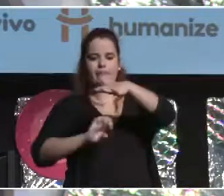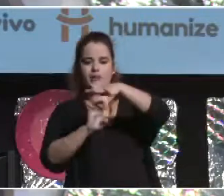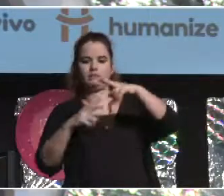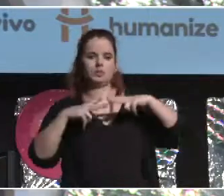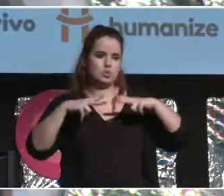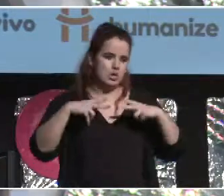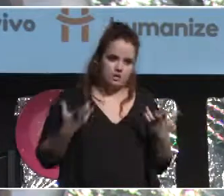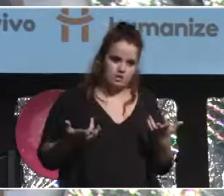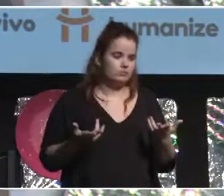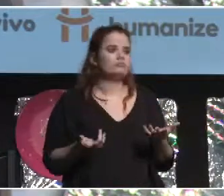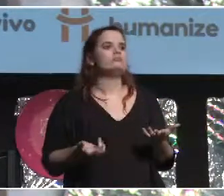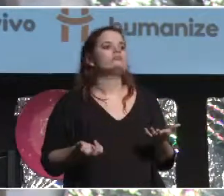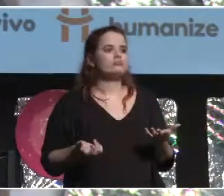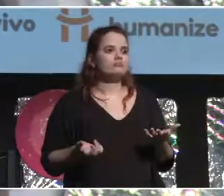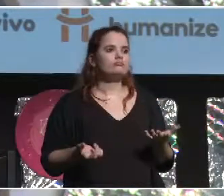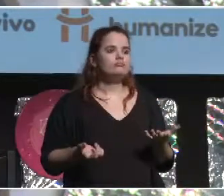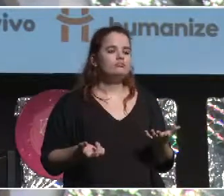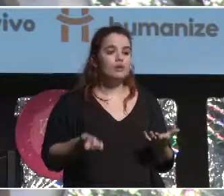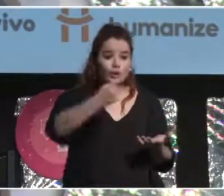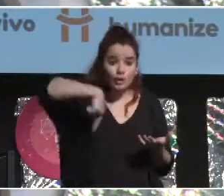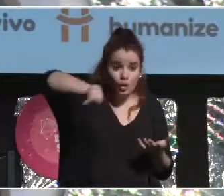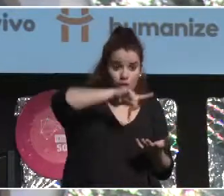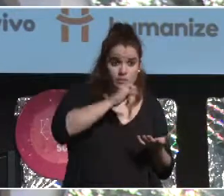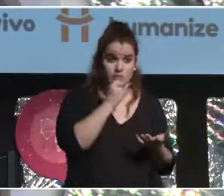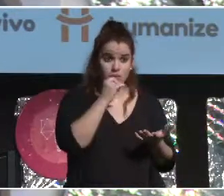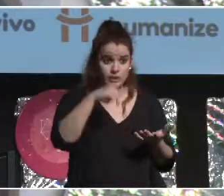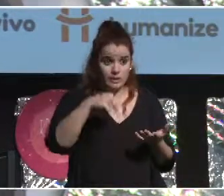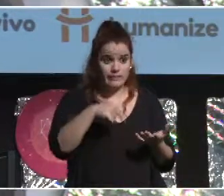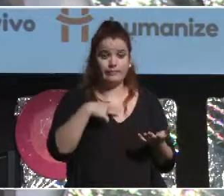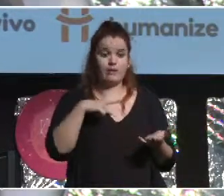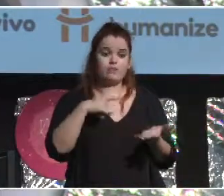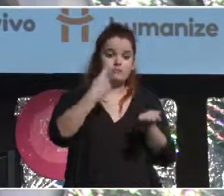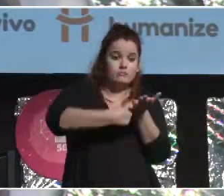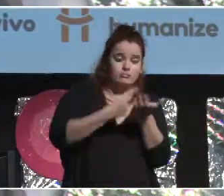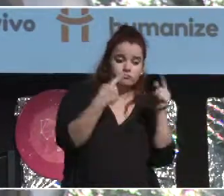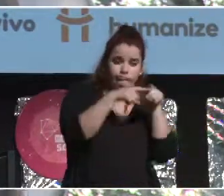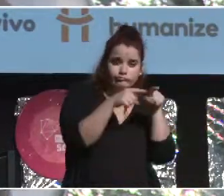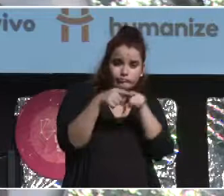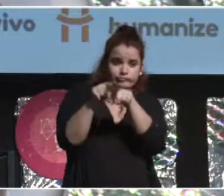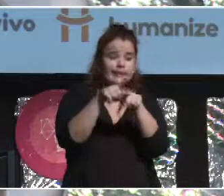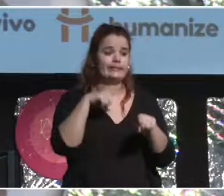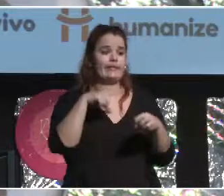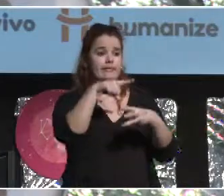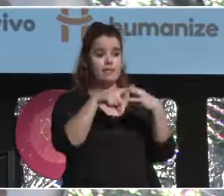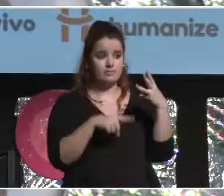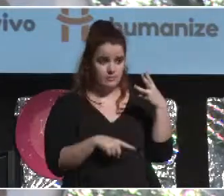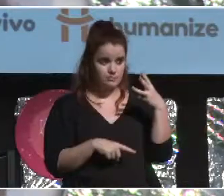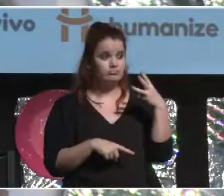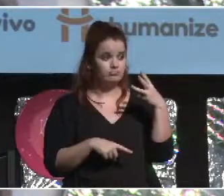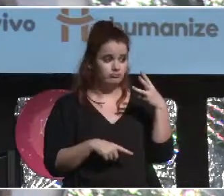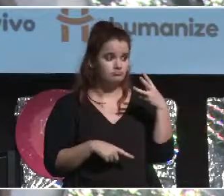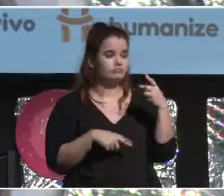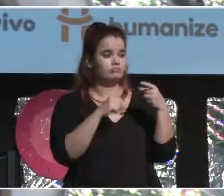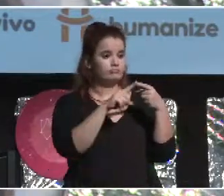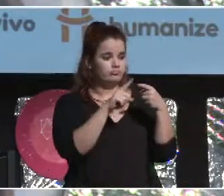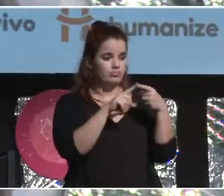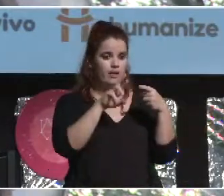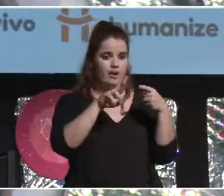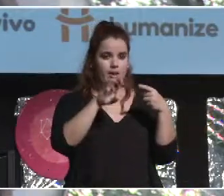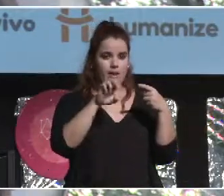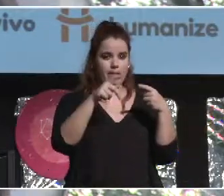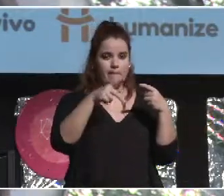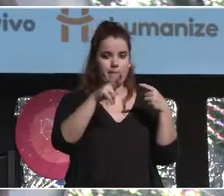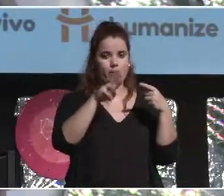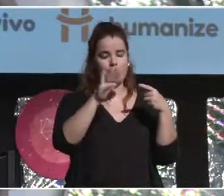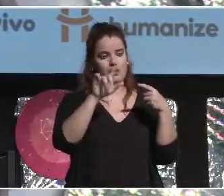datos. Aquí nosotros estamos trabajando con diferentes alianzas. Tenemos 3 iniciativas principalmente. Data República, ayer